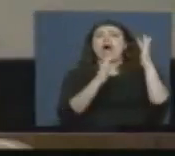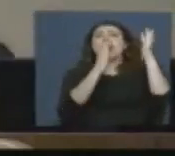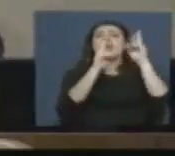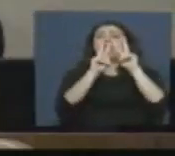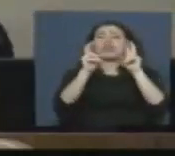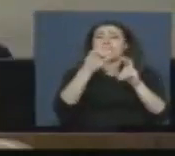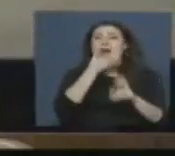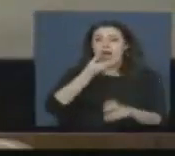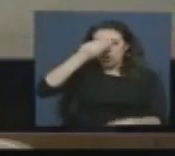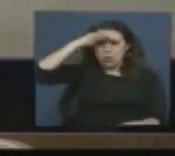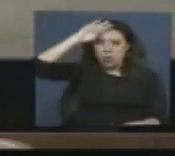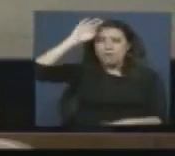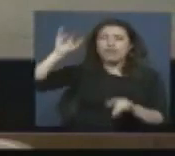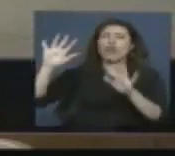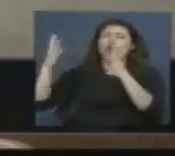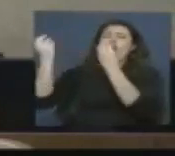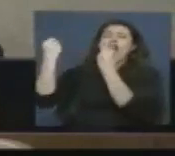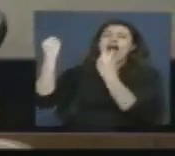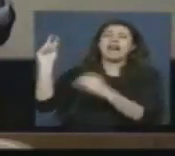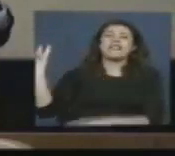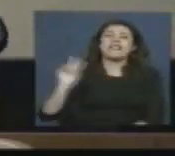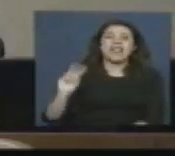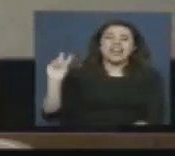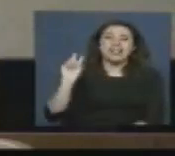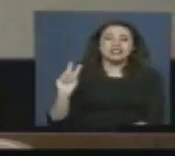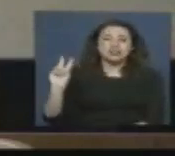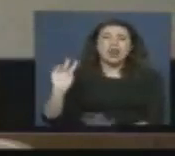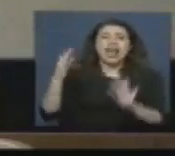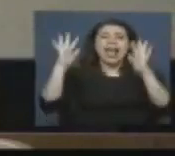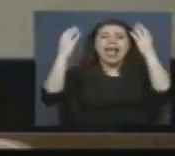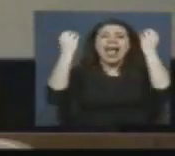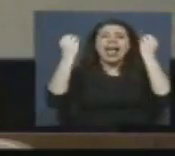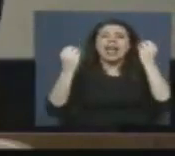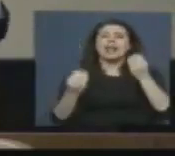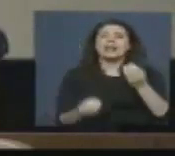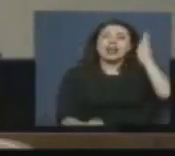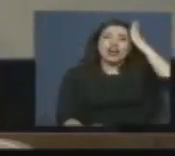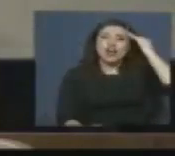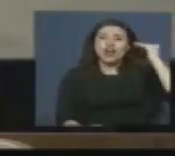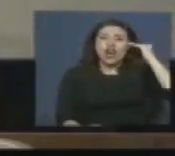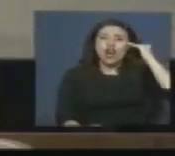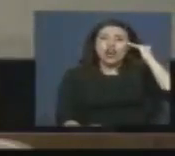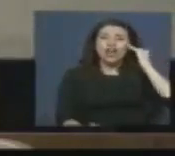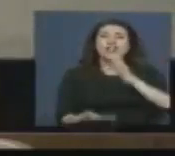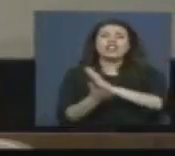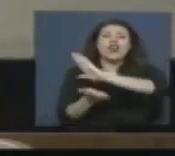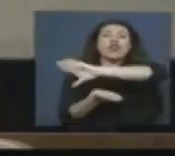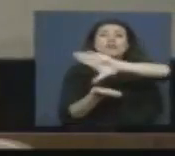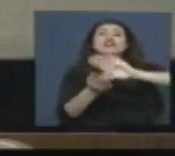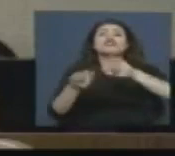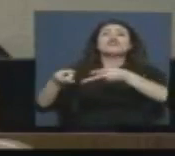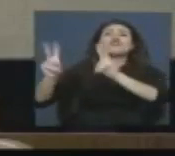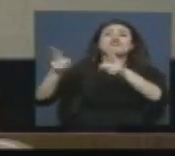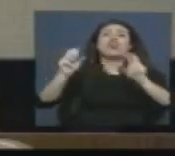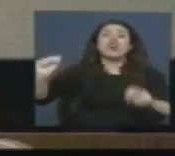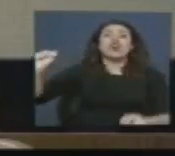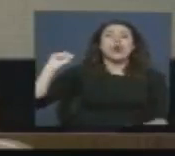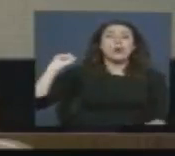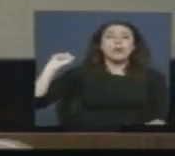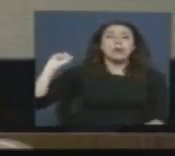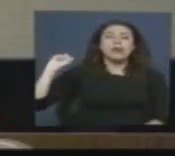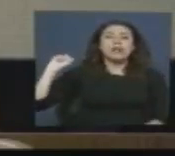Cuba, aplauden lo que pasa en Venezuela, aplauden lo que pasa en Corea, aplauden lo que pasa en todos los países comunistas del